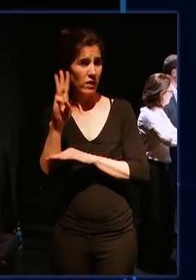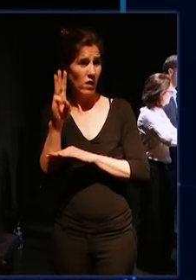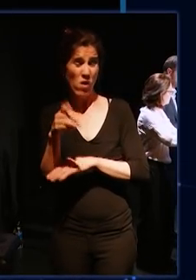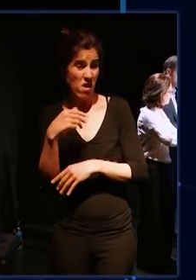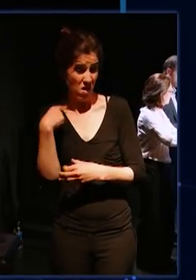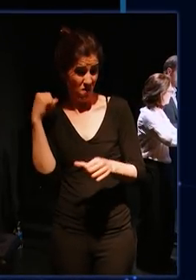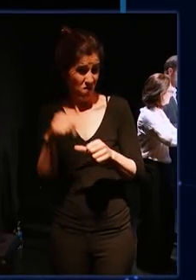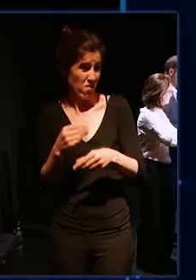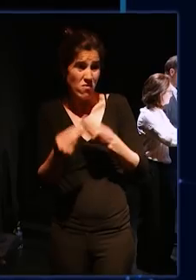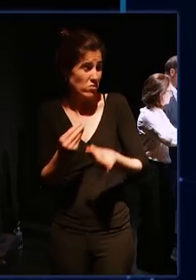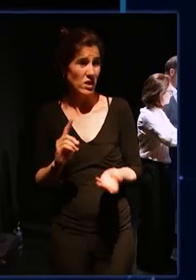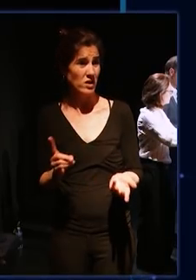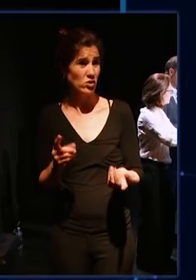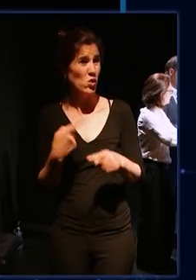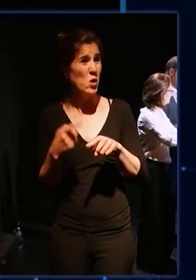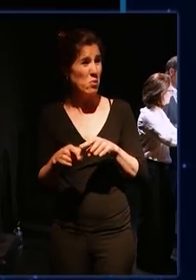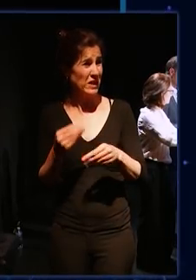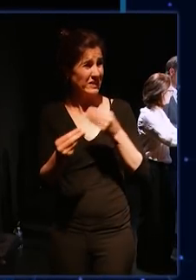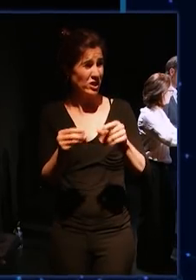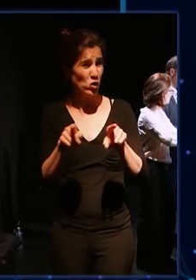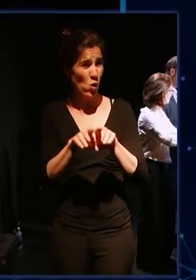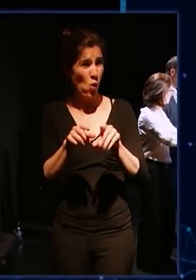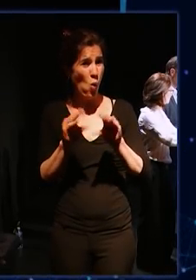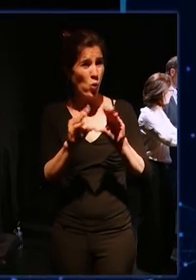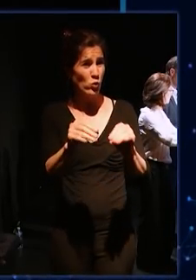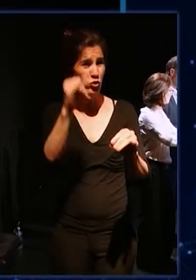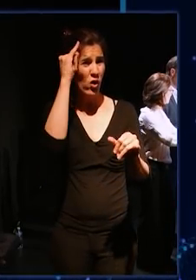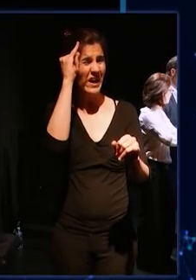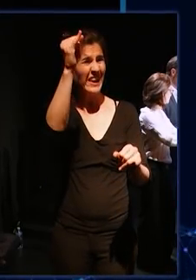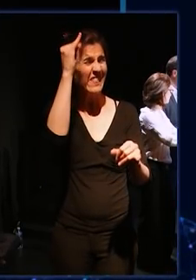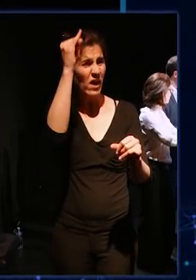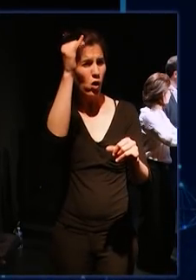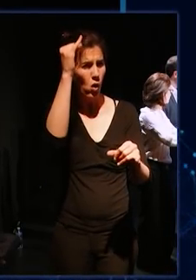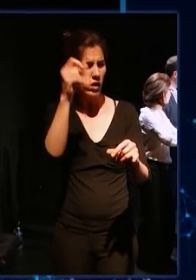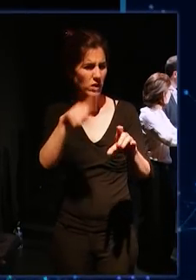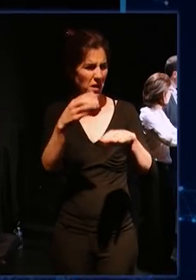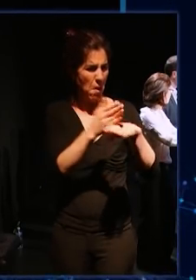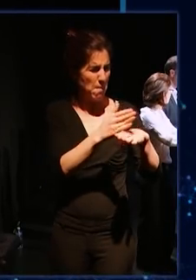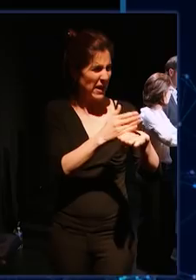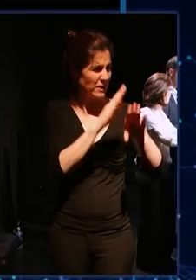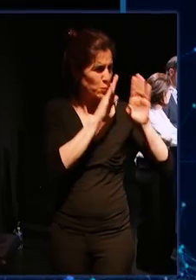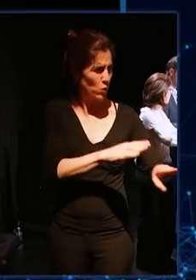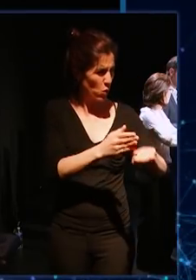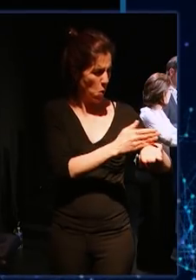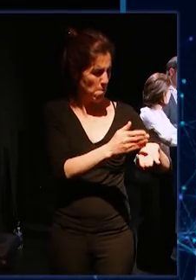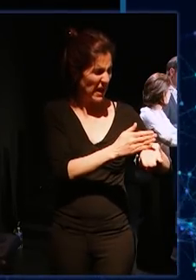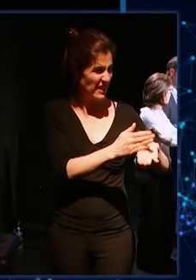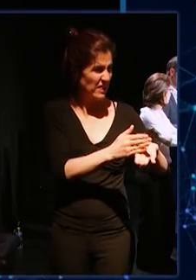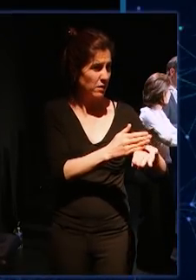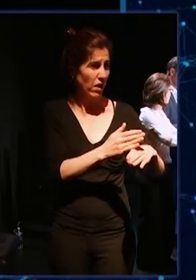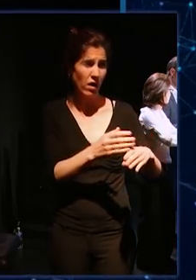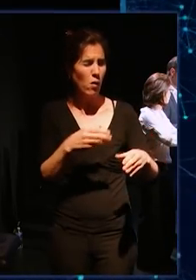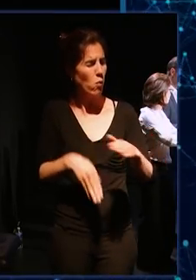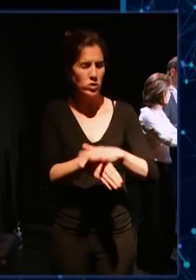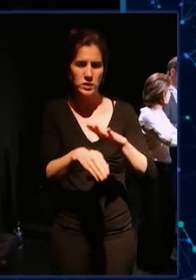se ha hecho un uso ideológico, partidista, constante. La sensación de parte de los